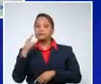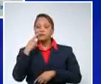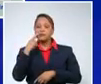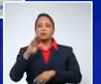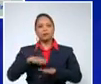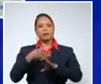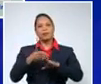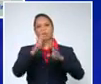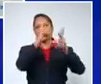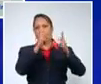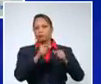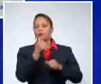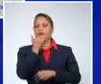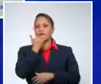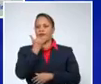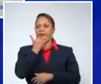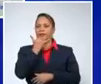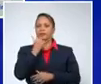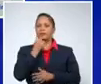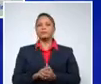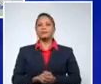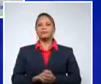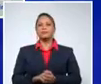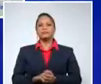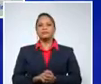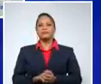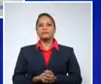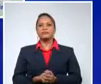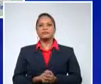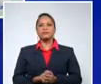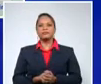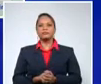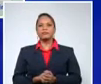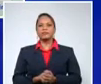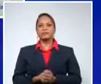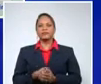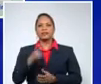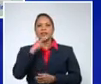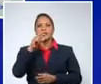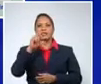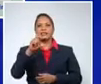la afectación. La República Checa con